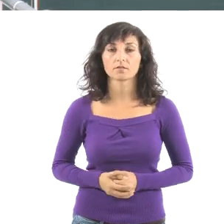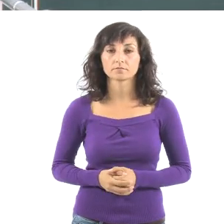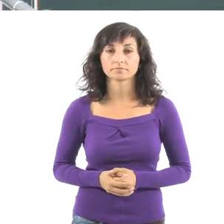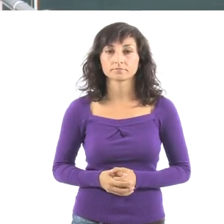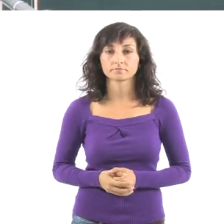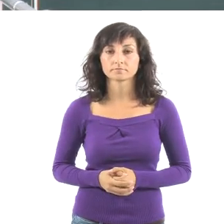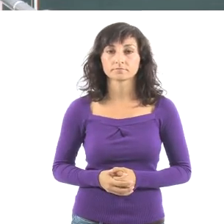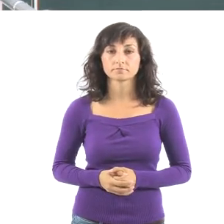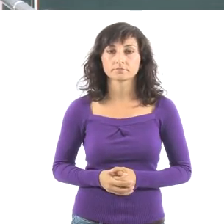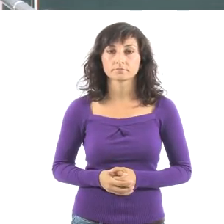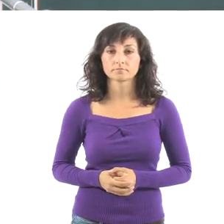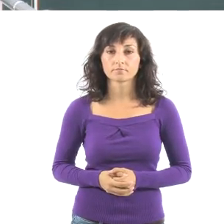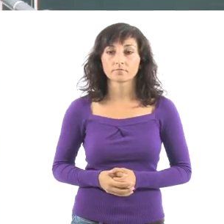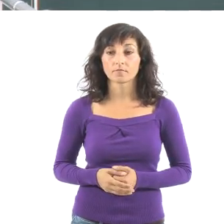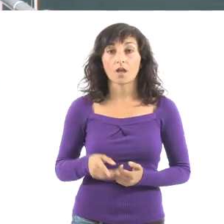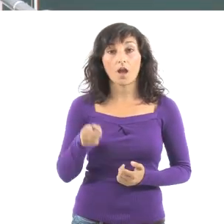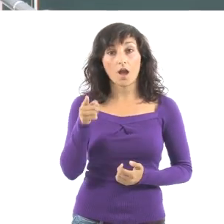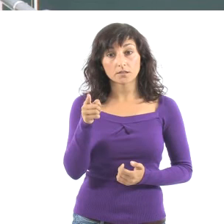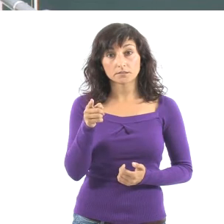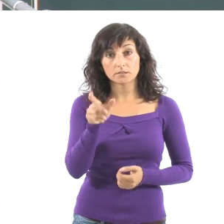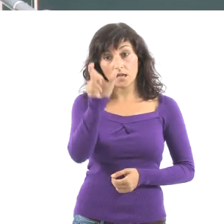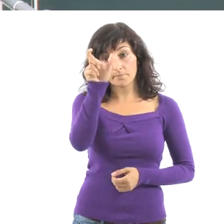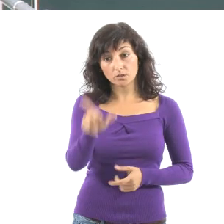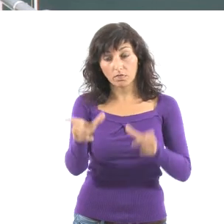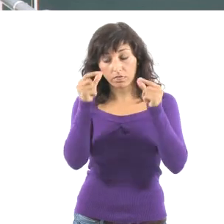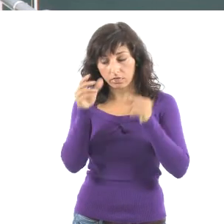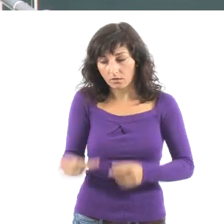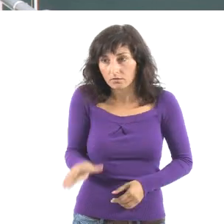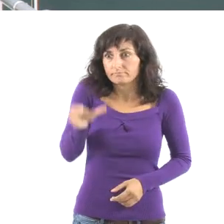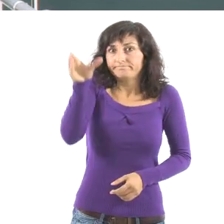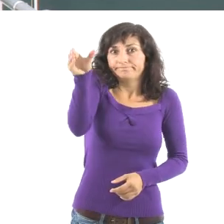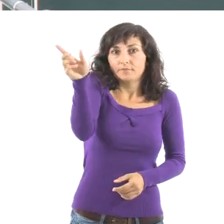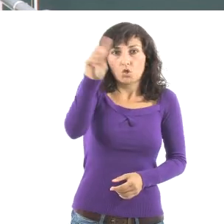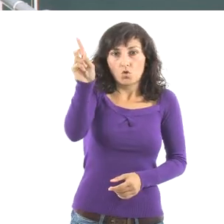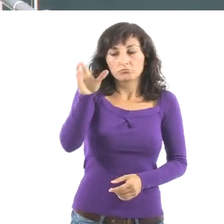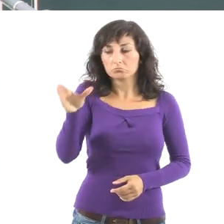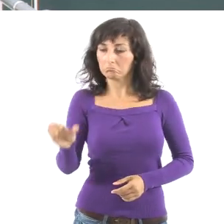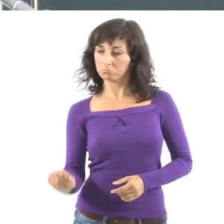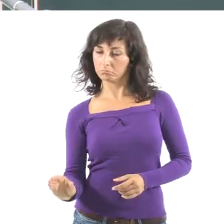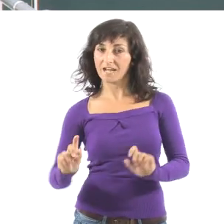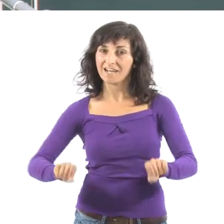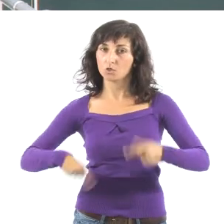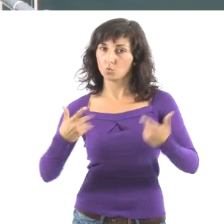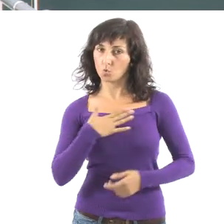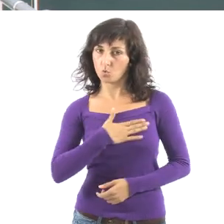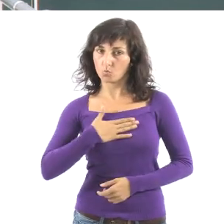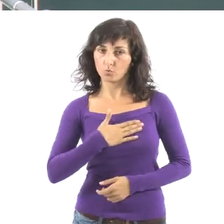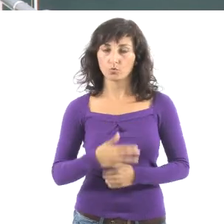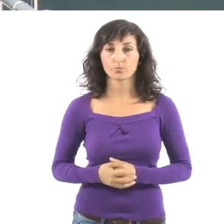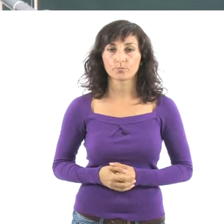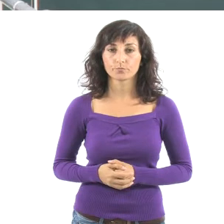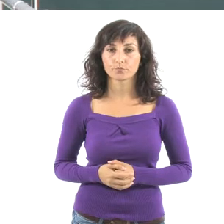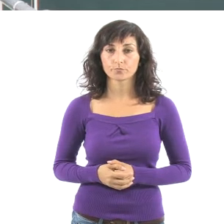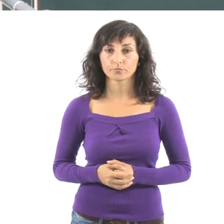persona guiada lleve el brazo muy elevado, dado la altura del guía. Otra opción es cuando se